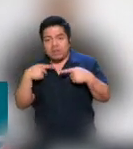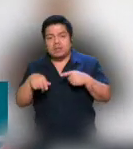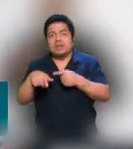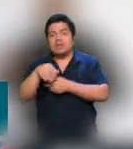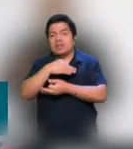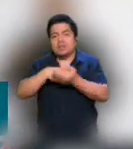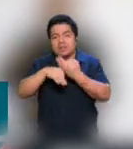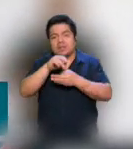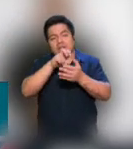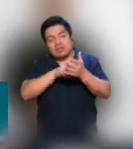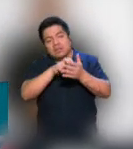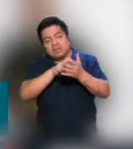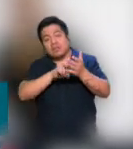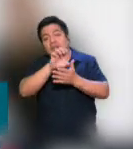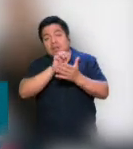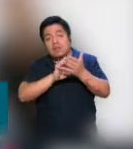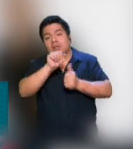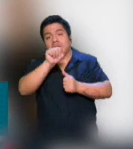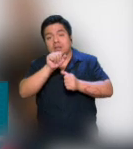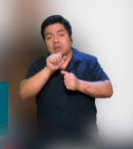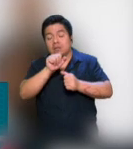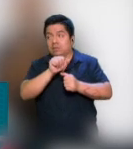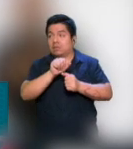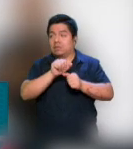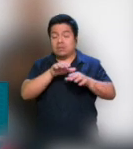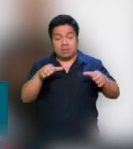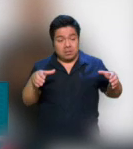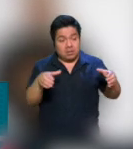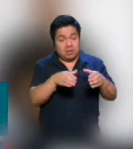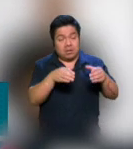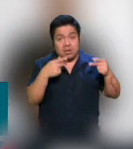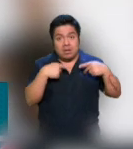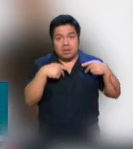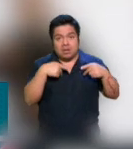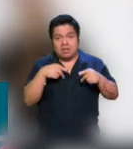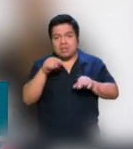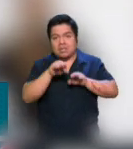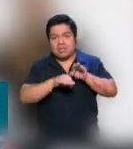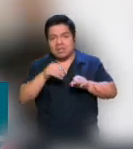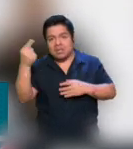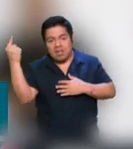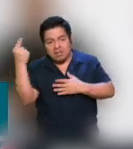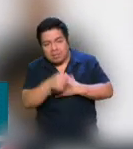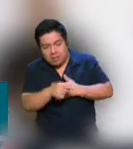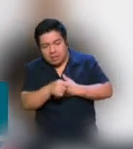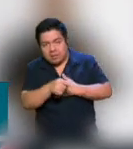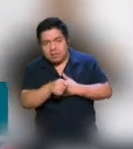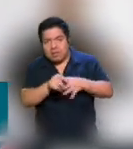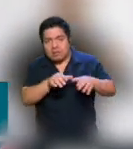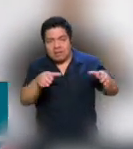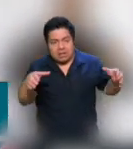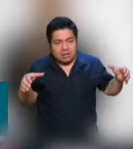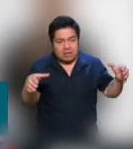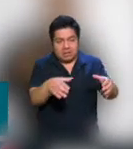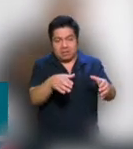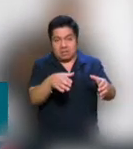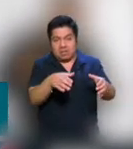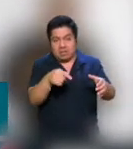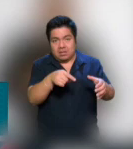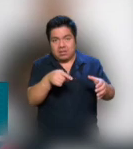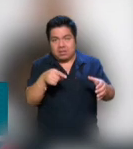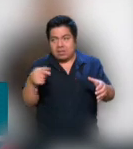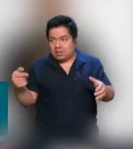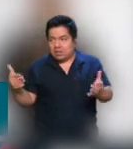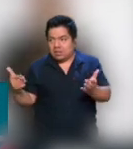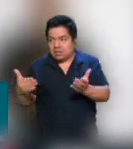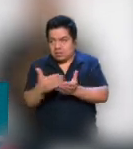cambiar una reforma sobre el pueblo de México, sobre el constituyente.